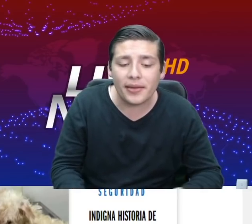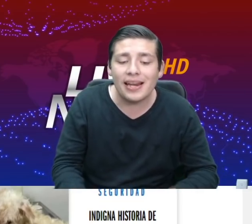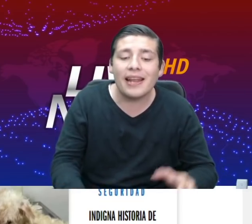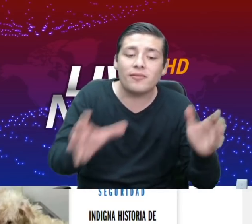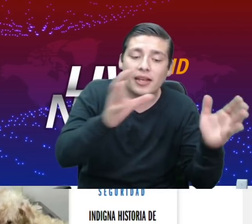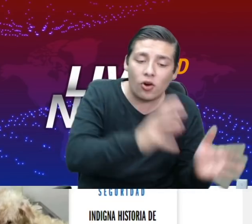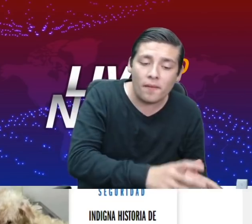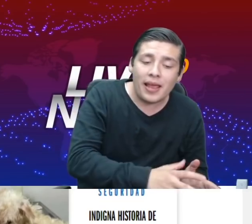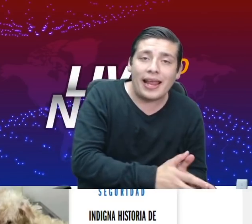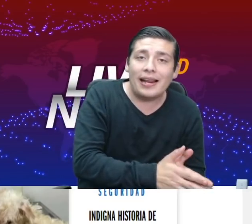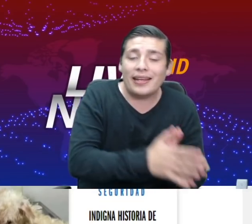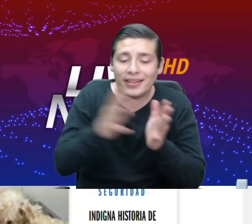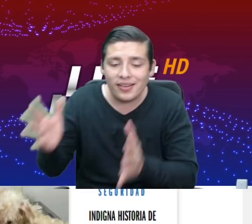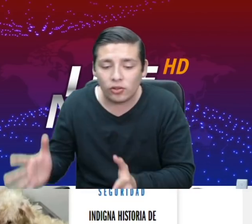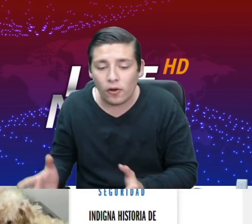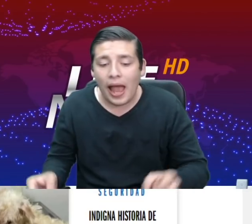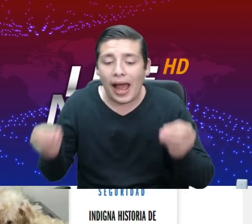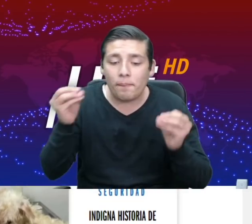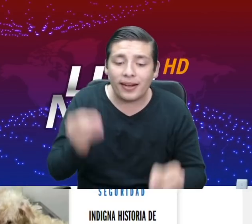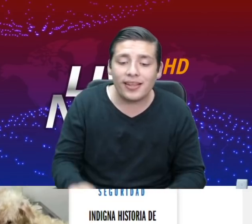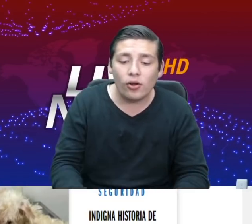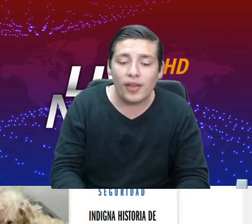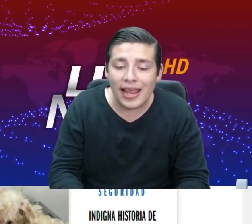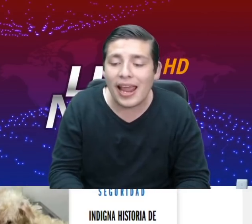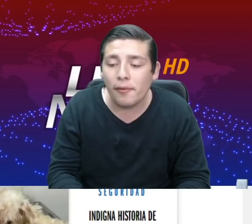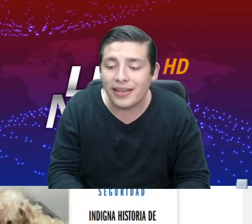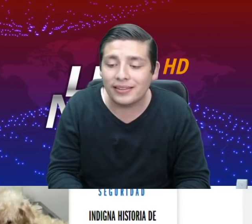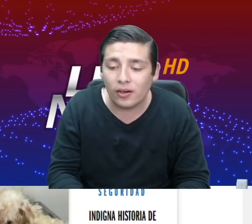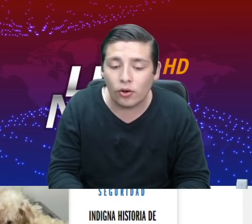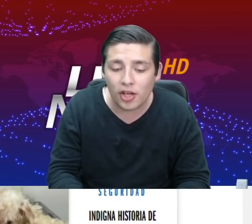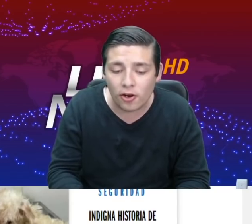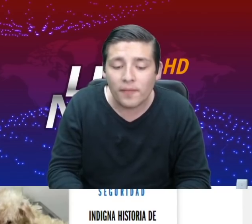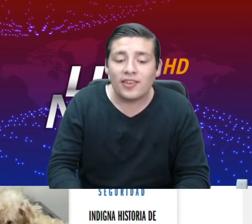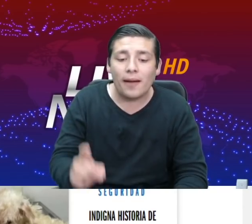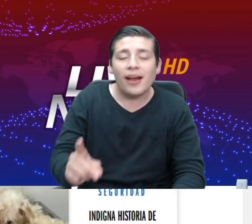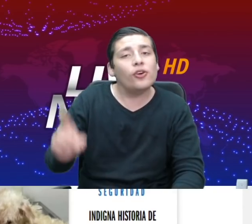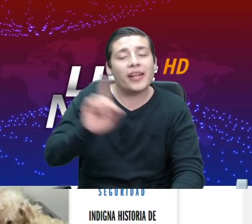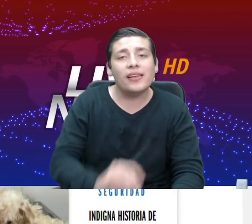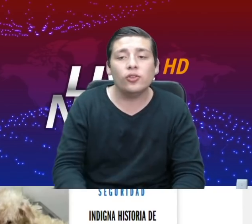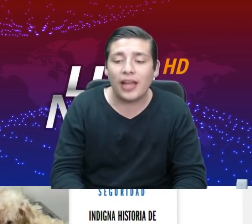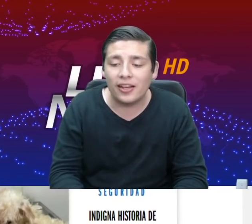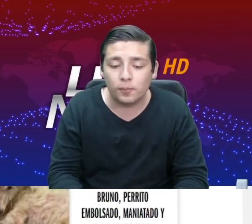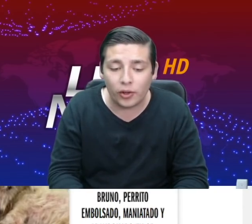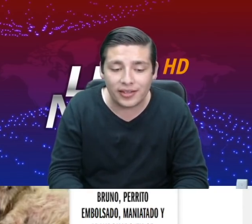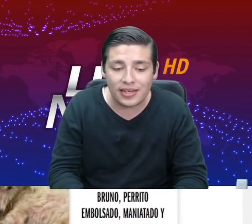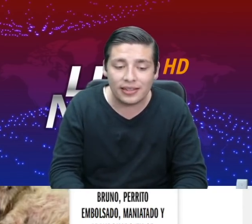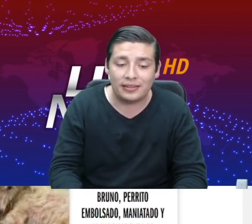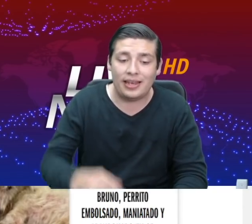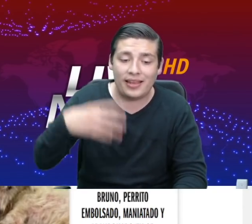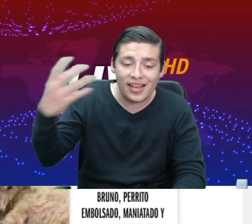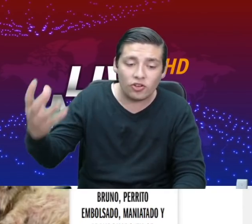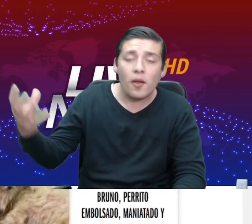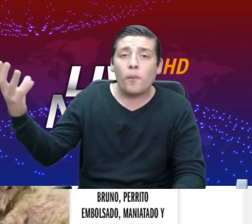que también le entregó el registro al partido de Elba Esther Gordillo, llamado Redes Sociales